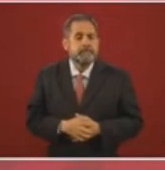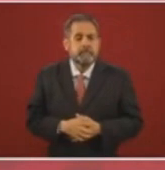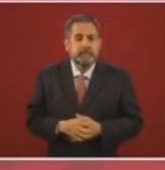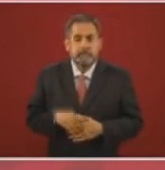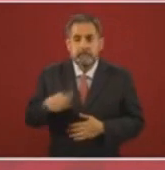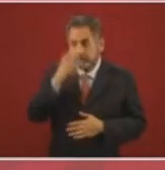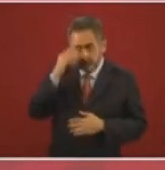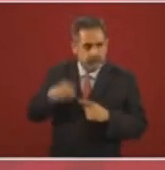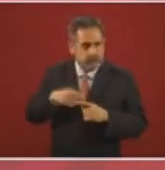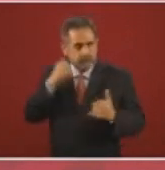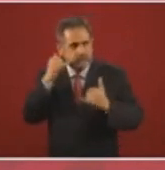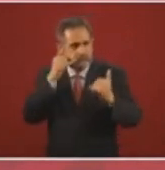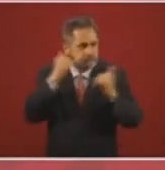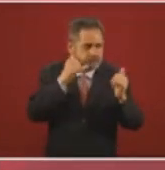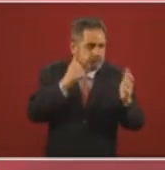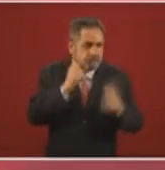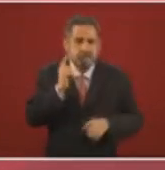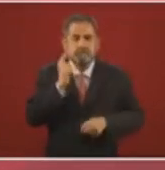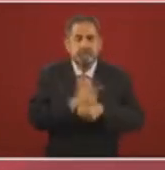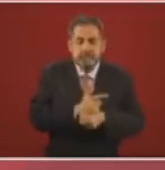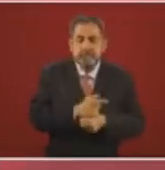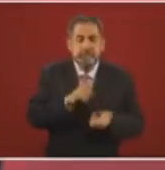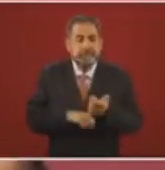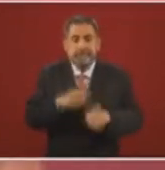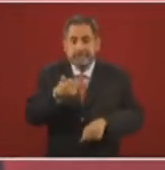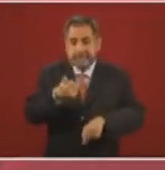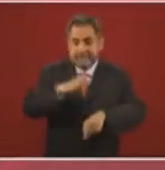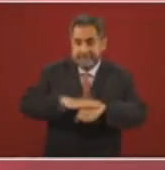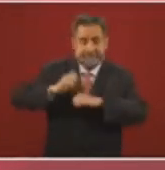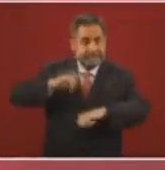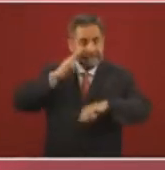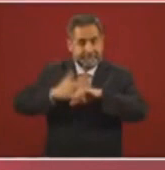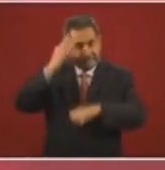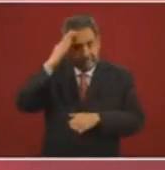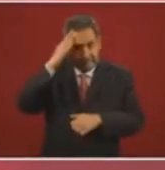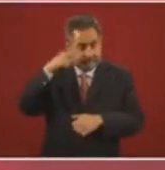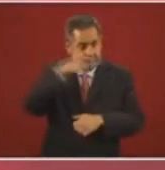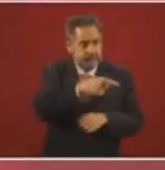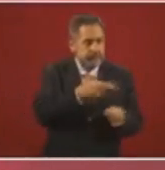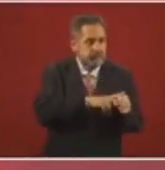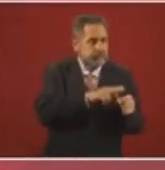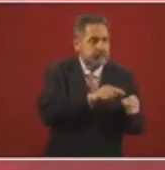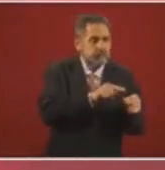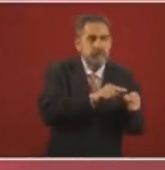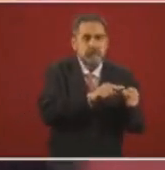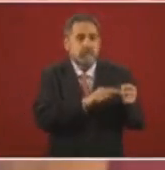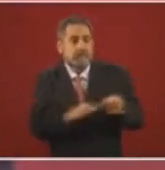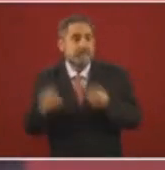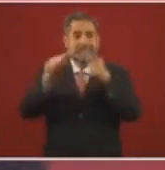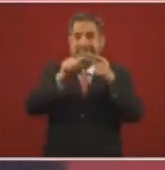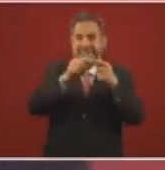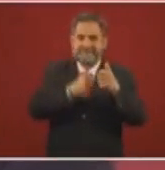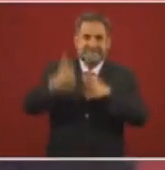hizo llamadas que detectó que el administrador central no el del centro de salud tiene administradores en estación